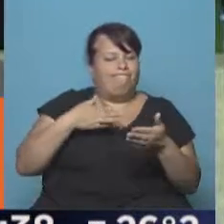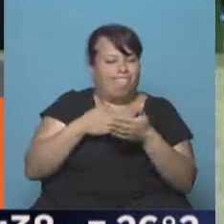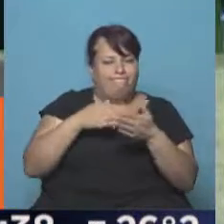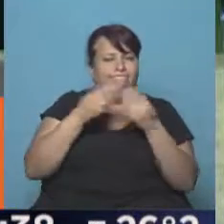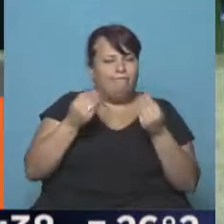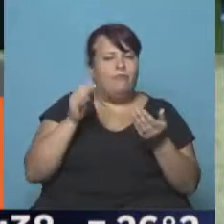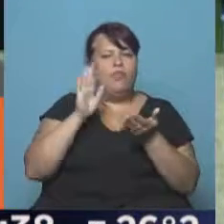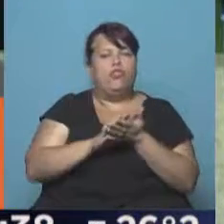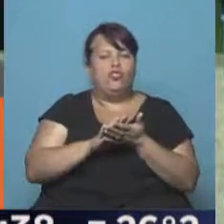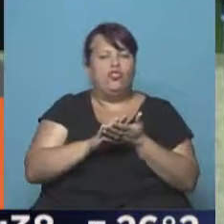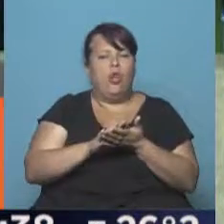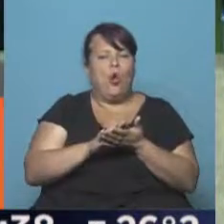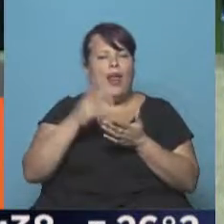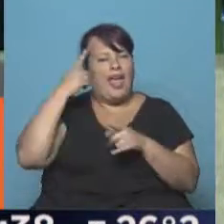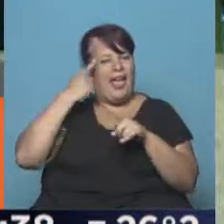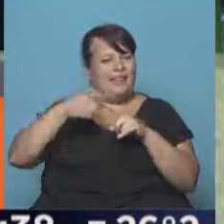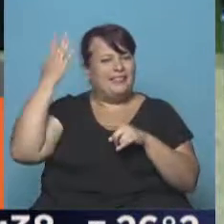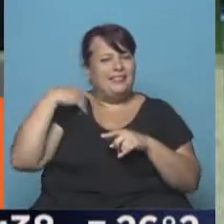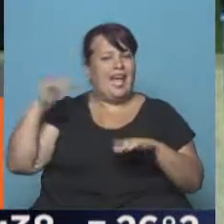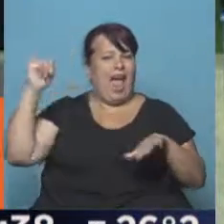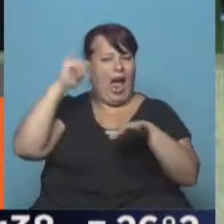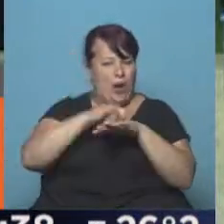vinculado a lo que era el aeropuerto